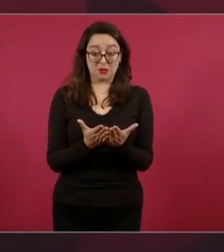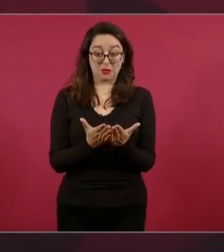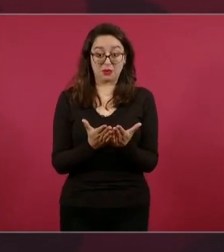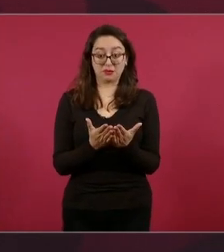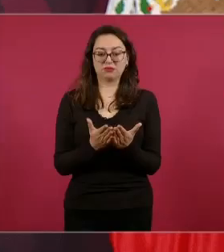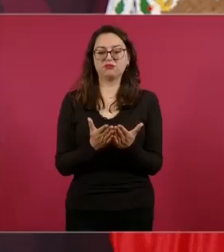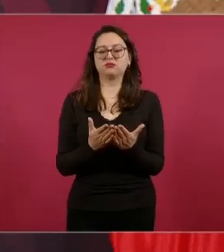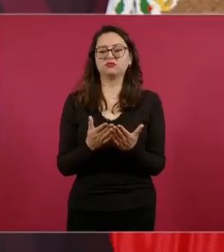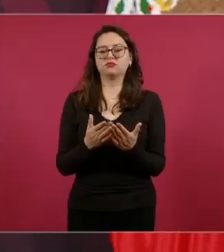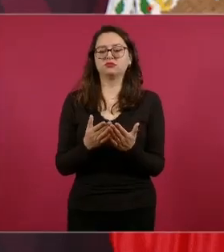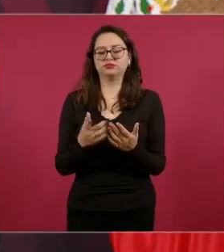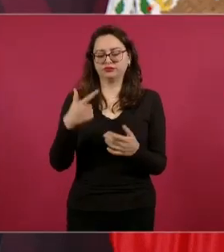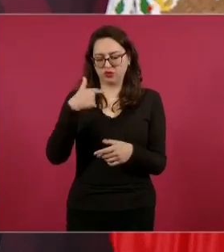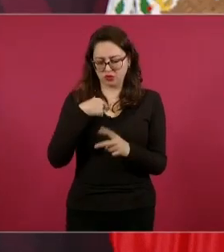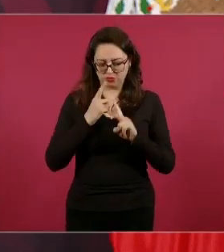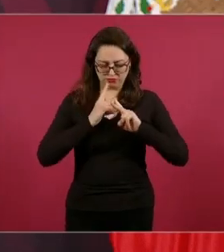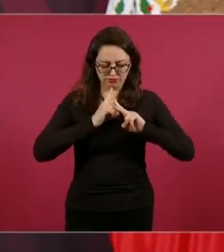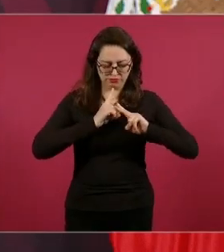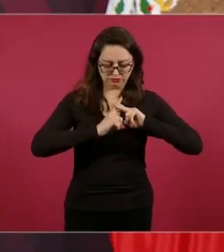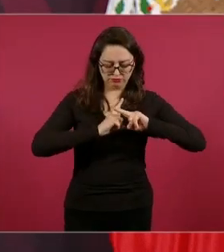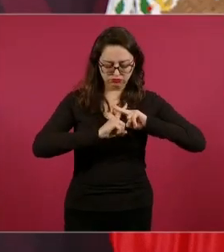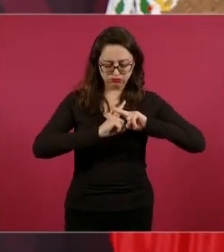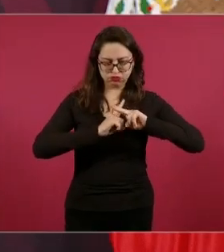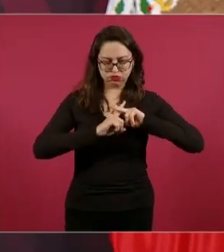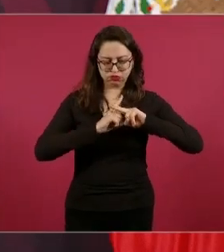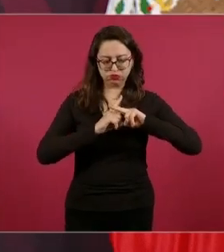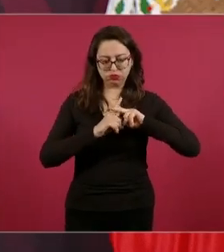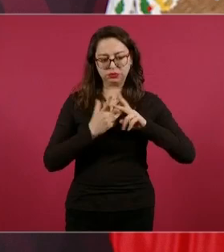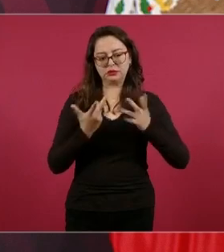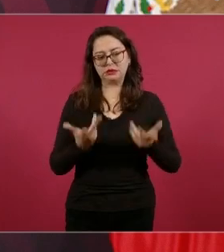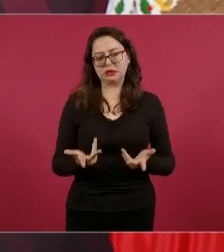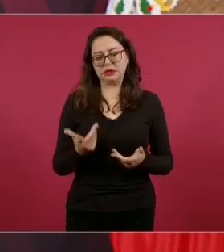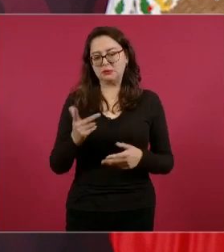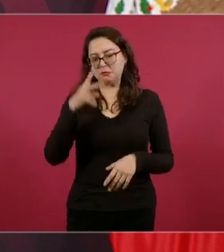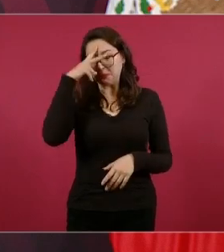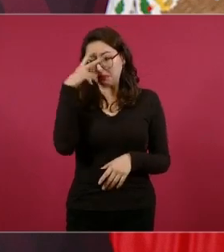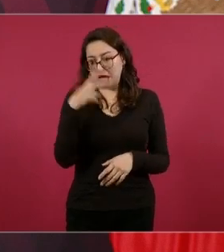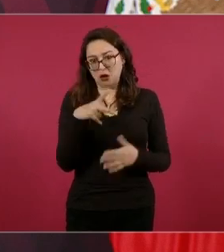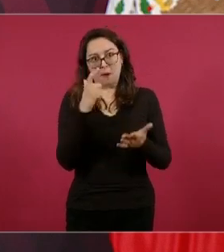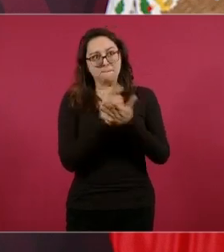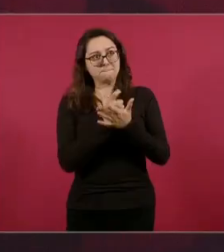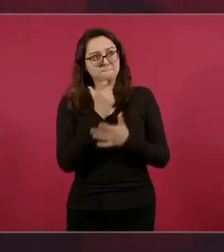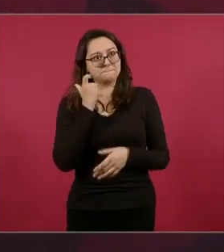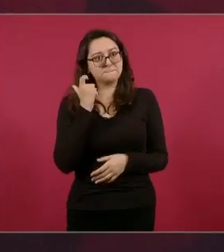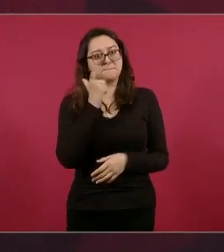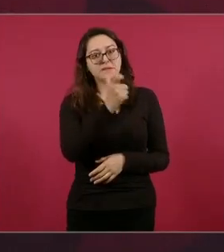hice una proyección sobre deuda,